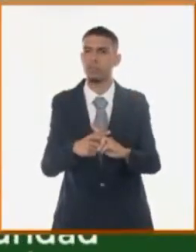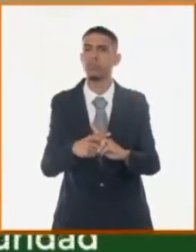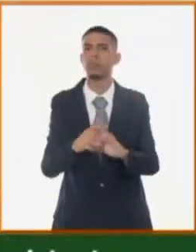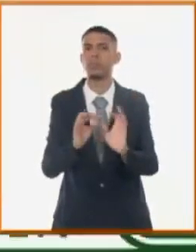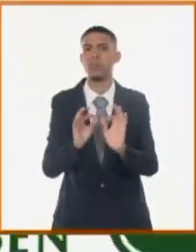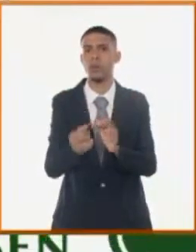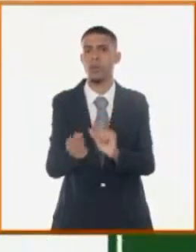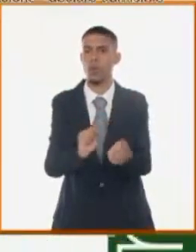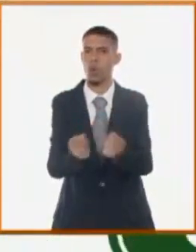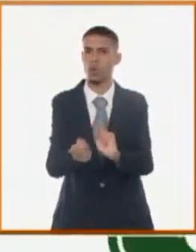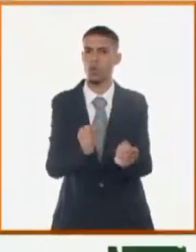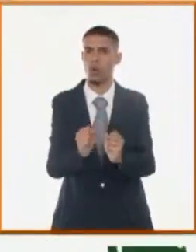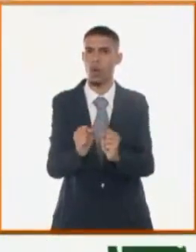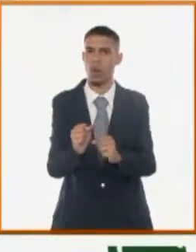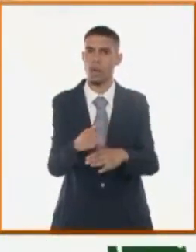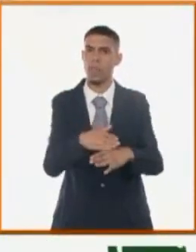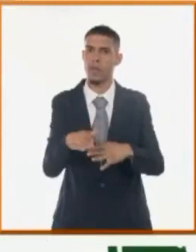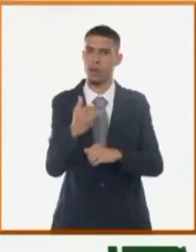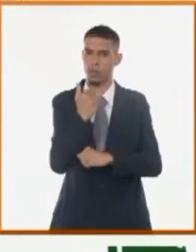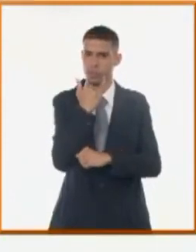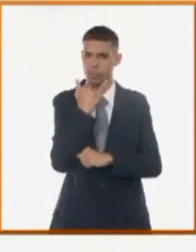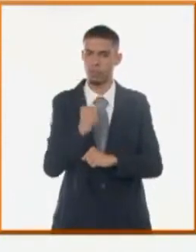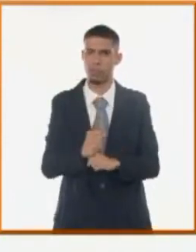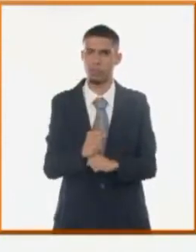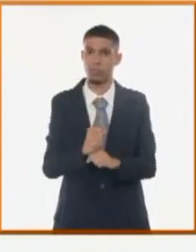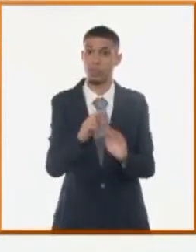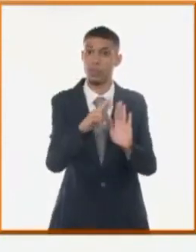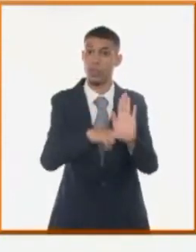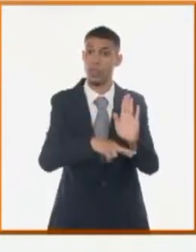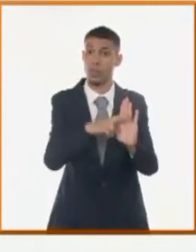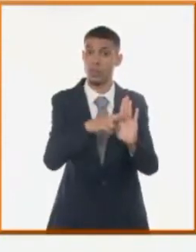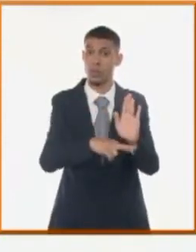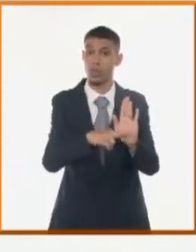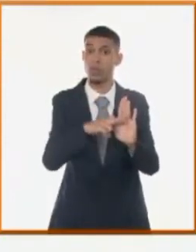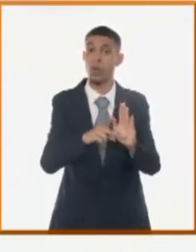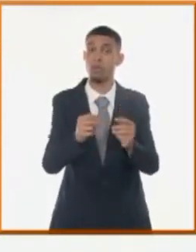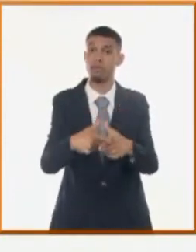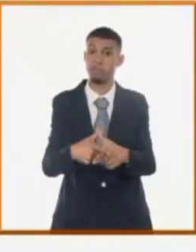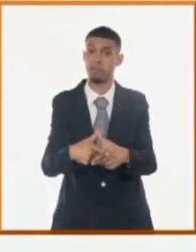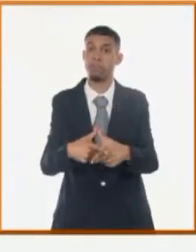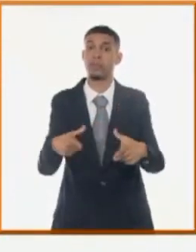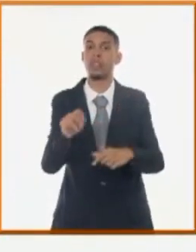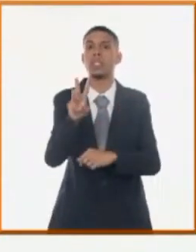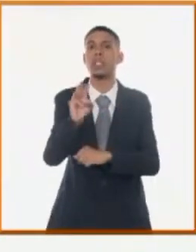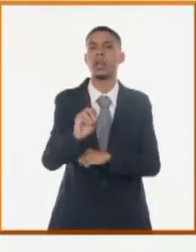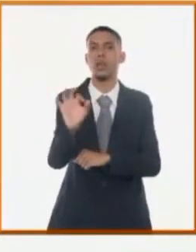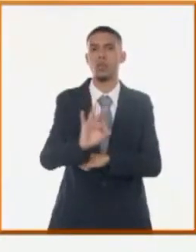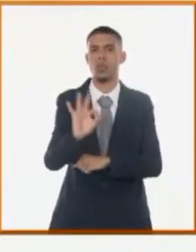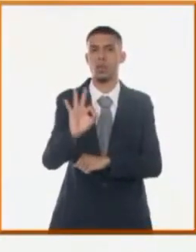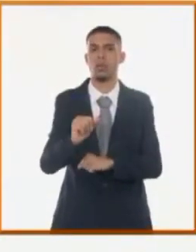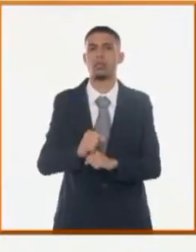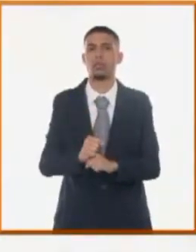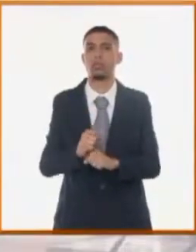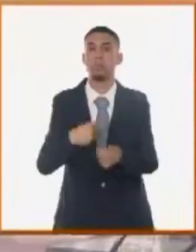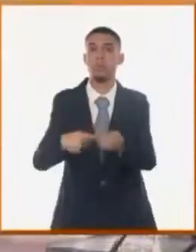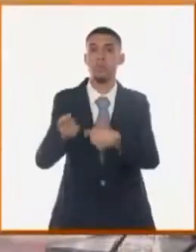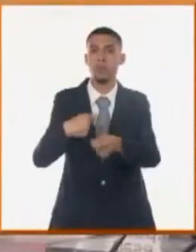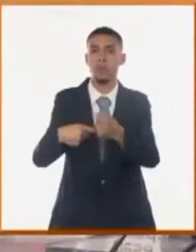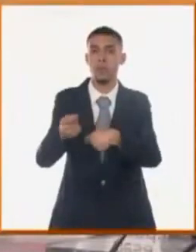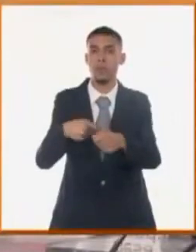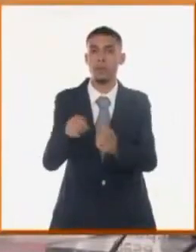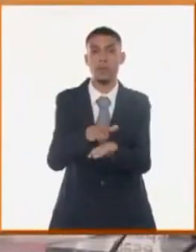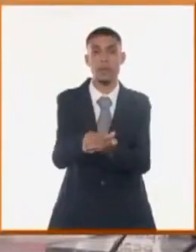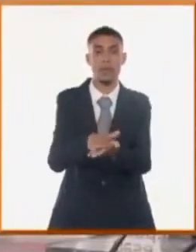en nuestra economía. Se establece en la resolución un incremento en un 30% a la importación de